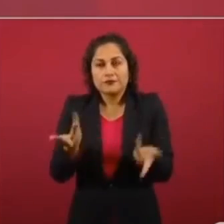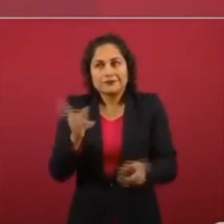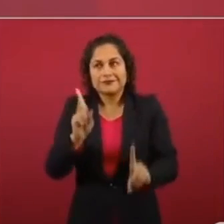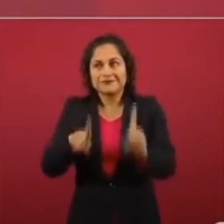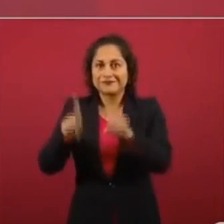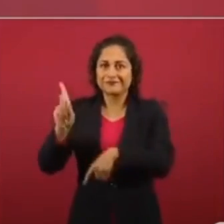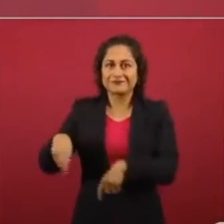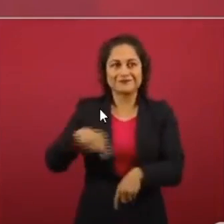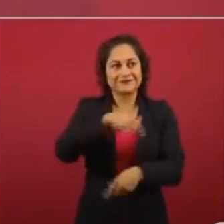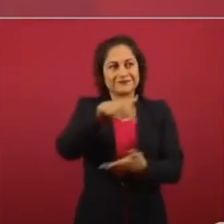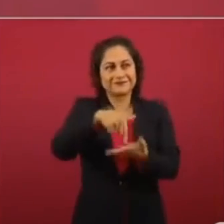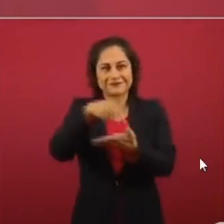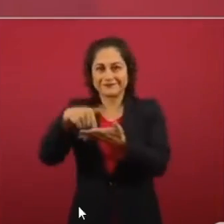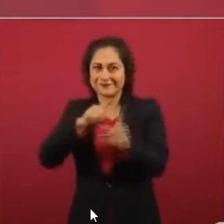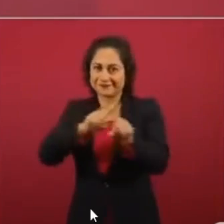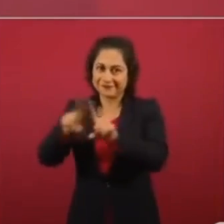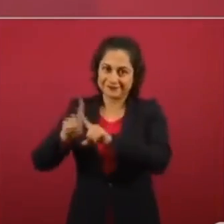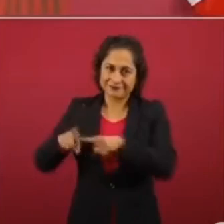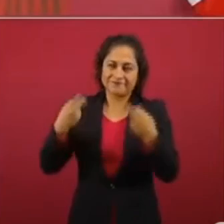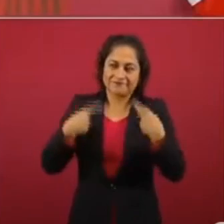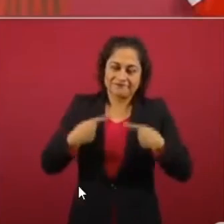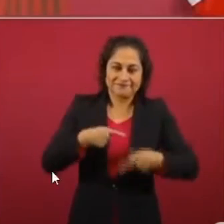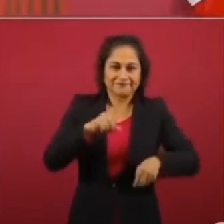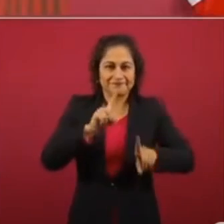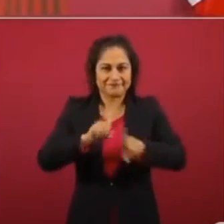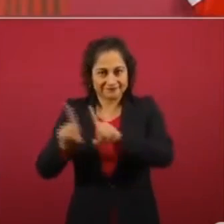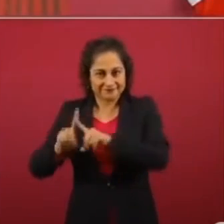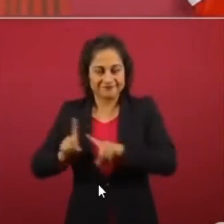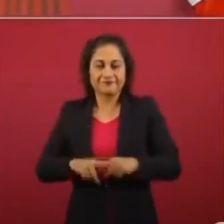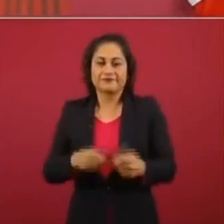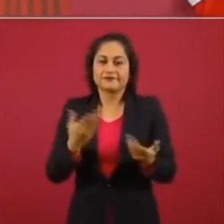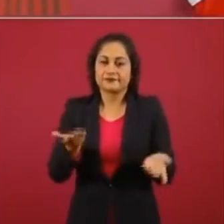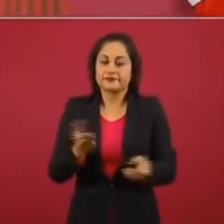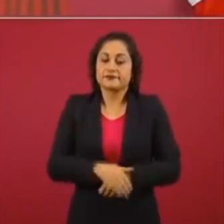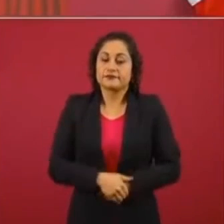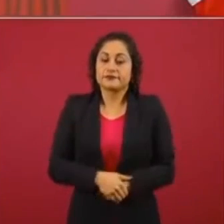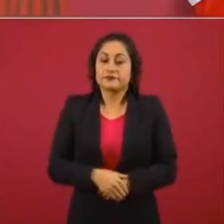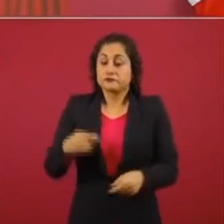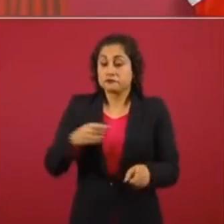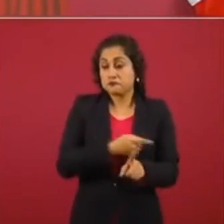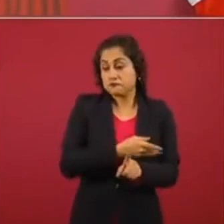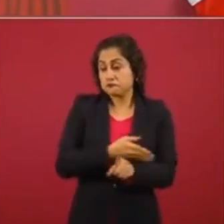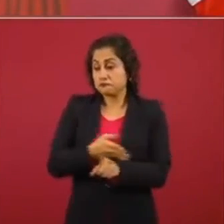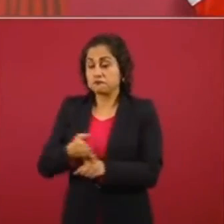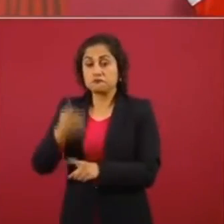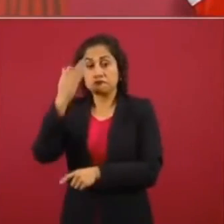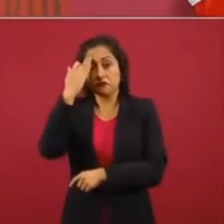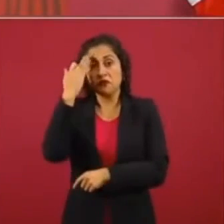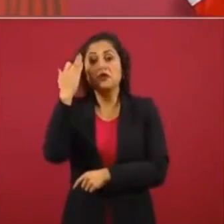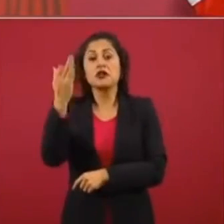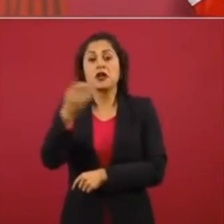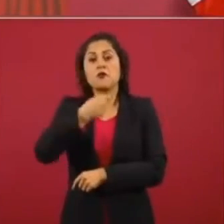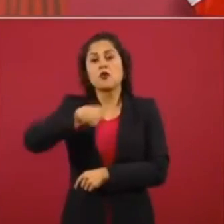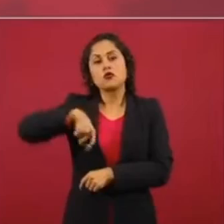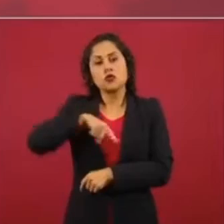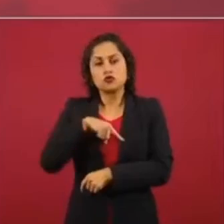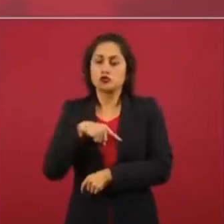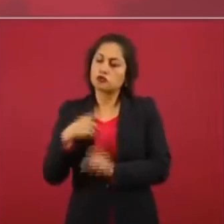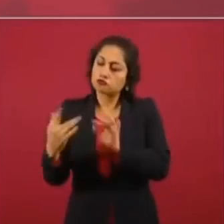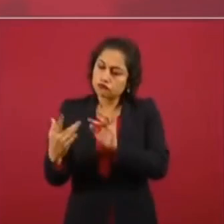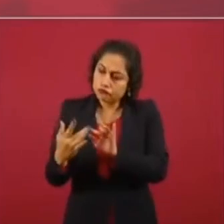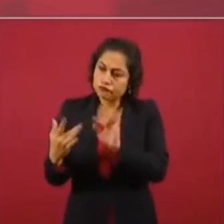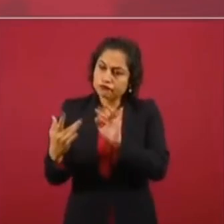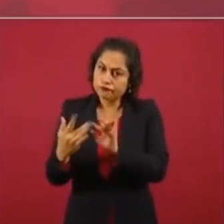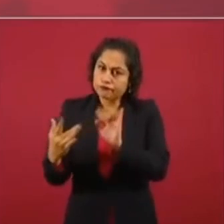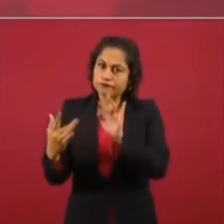escolares, etcétera. Ahora, en términos generales, a lo largo de todos estos meses mantenemos una conversación técnica